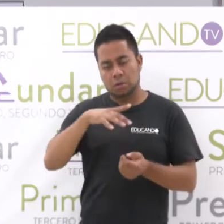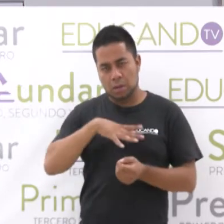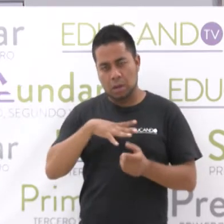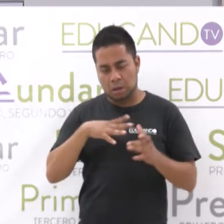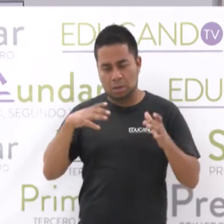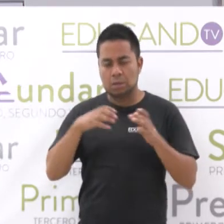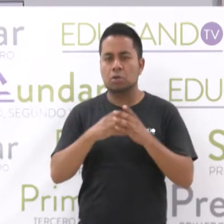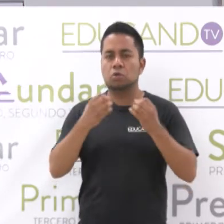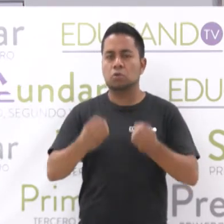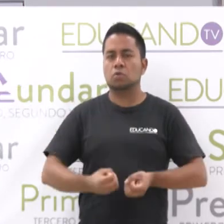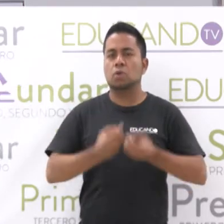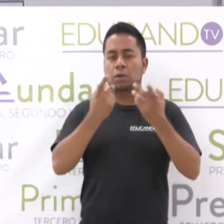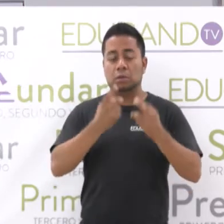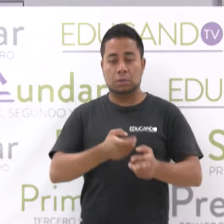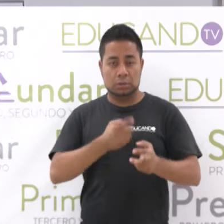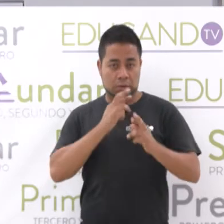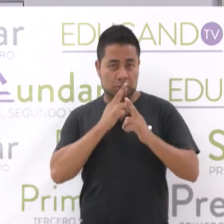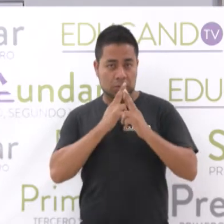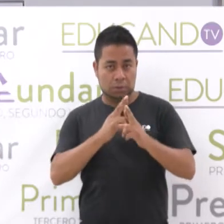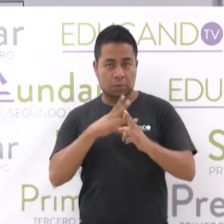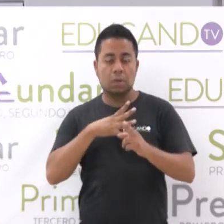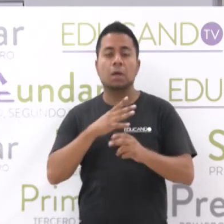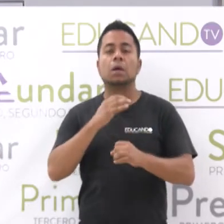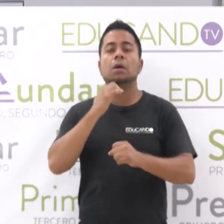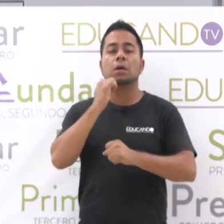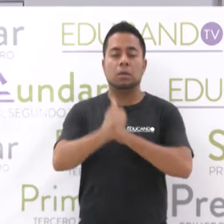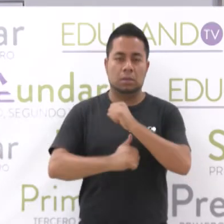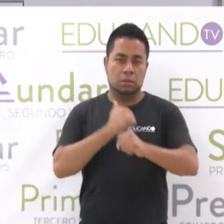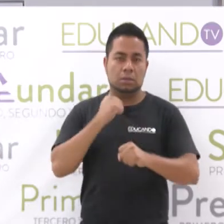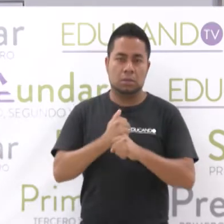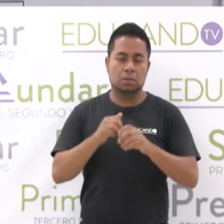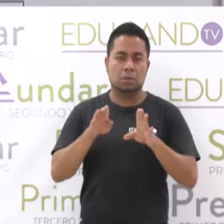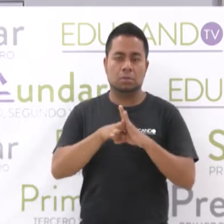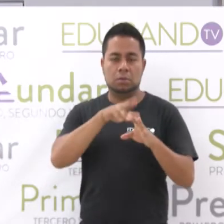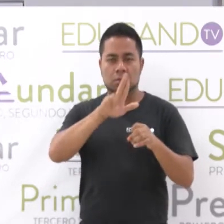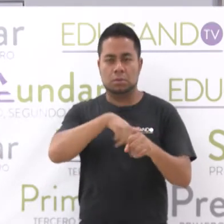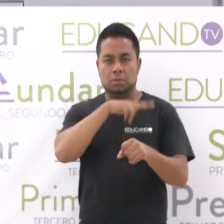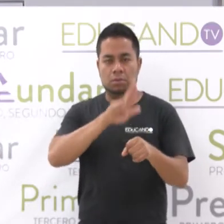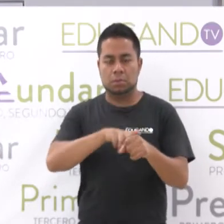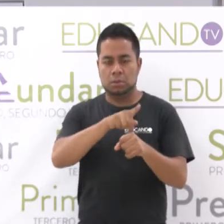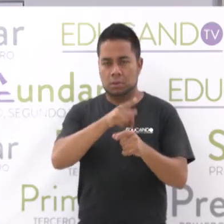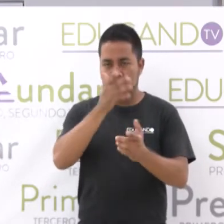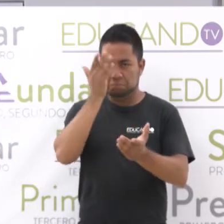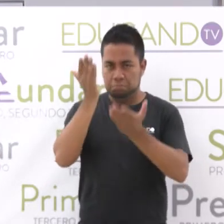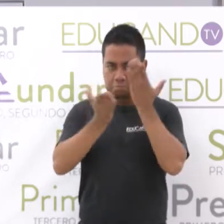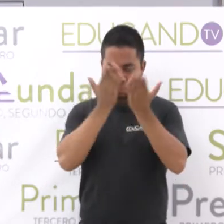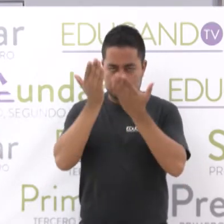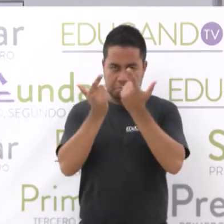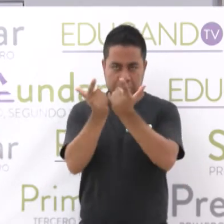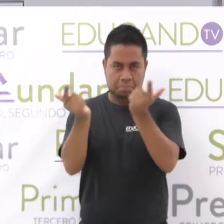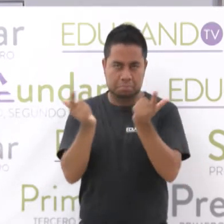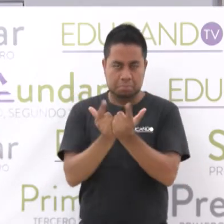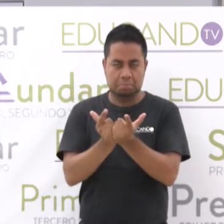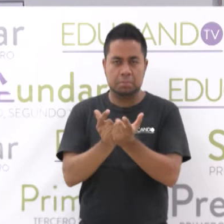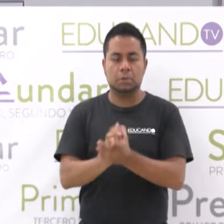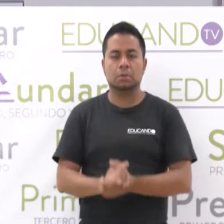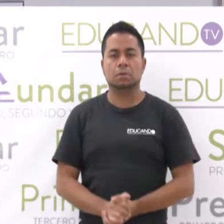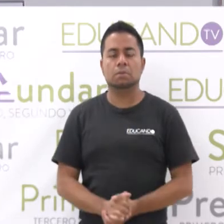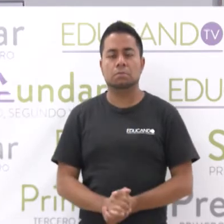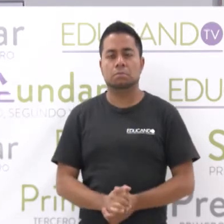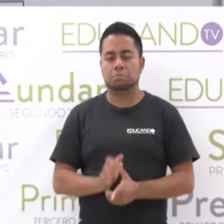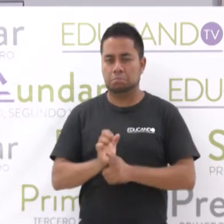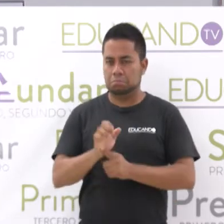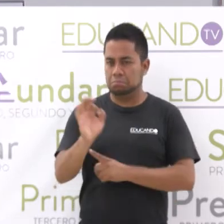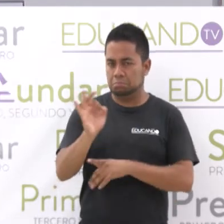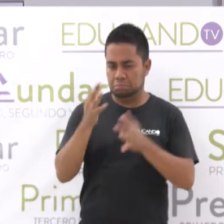población y el resultado son los años que en promedio ha estudiado el grupo. Entonces supongamos